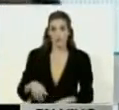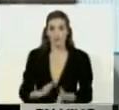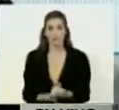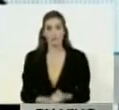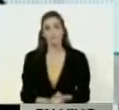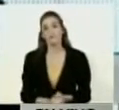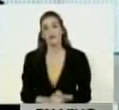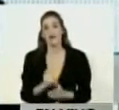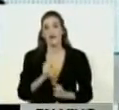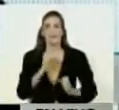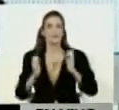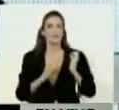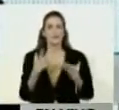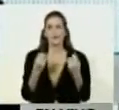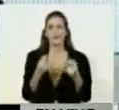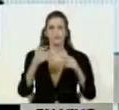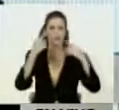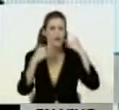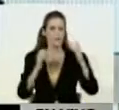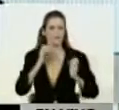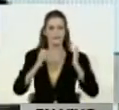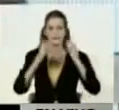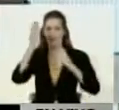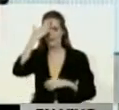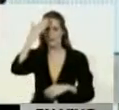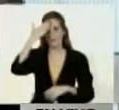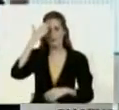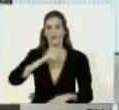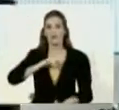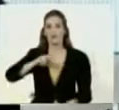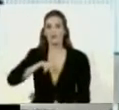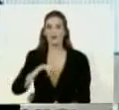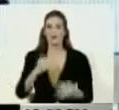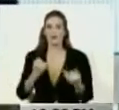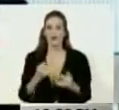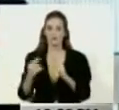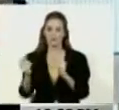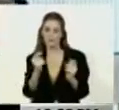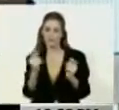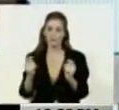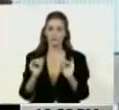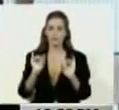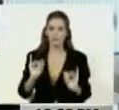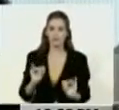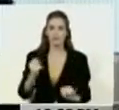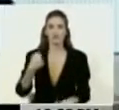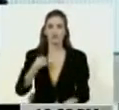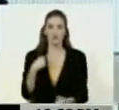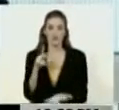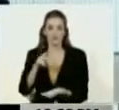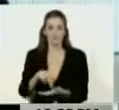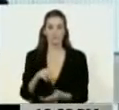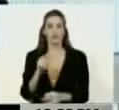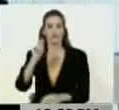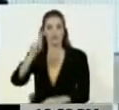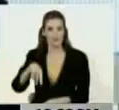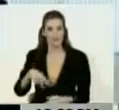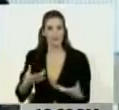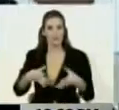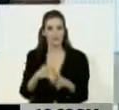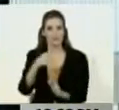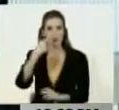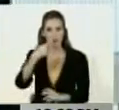Recuerdo que él le emocionó mucho el saber que nosotros estábamos discutiendo eso y que además yo estaba allí, pues, participando en